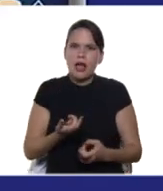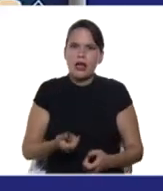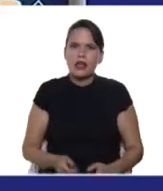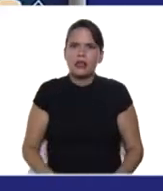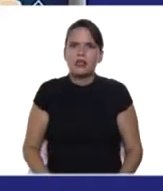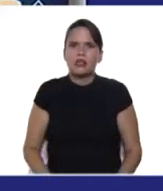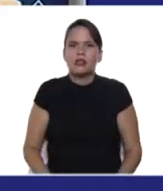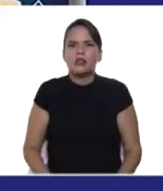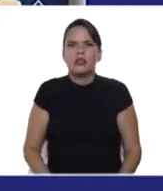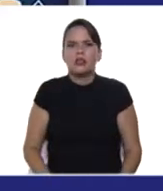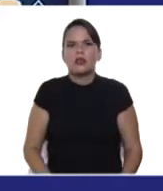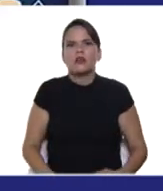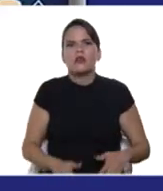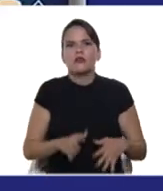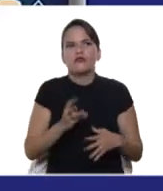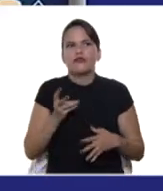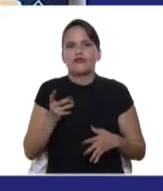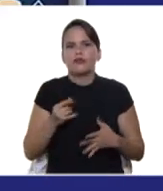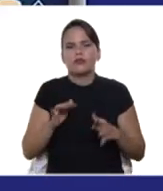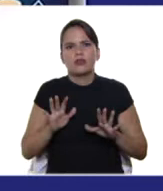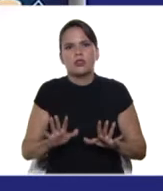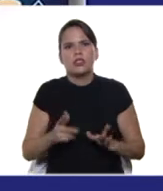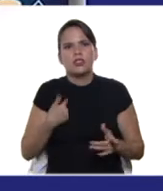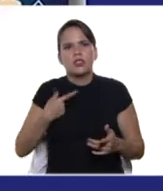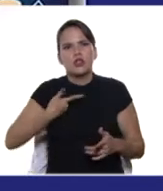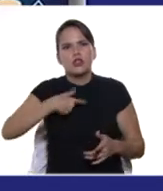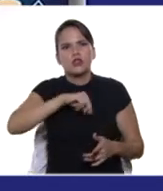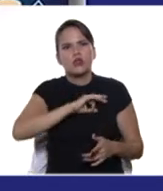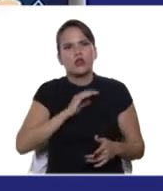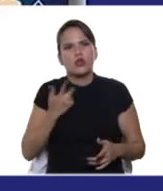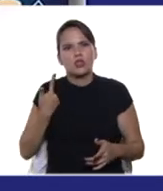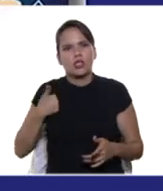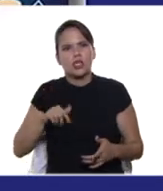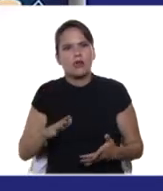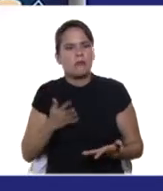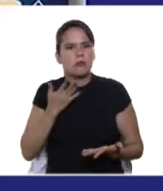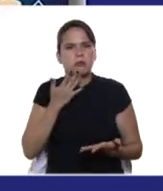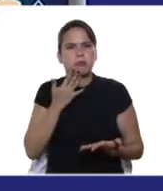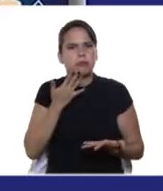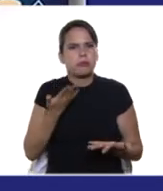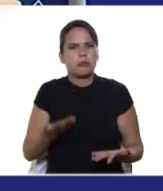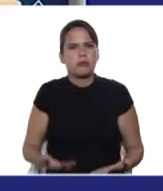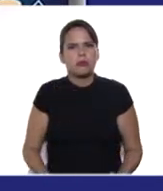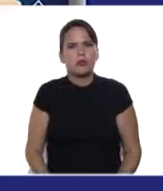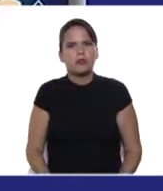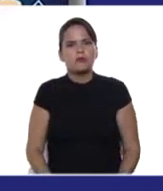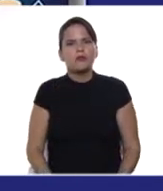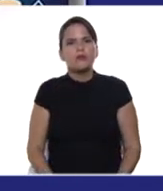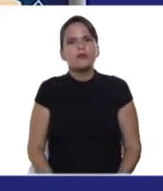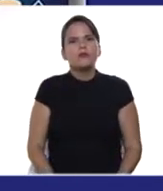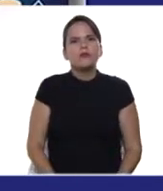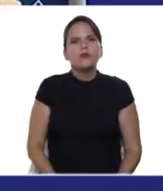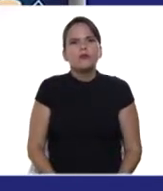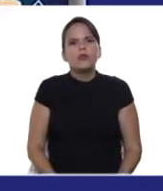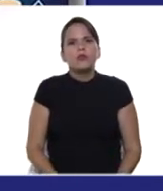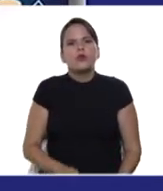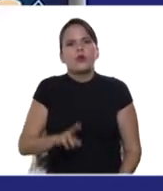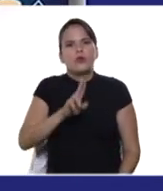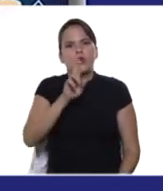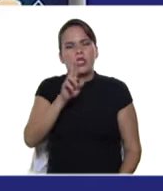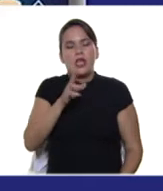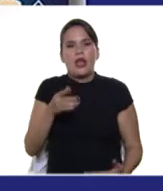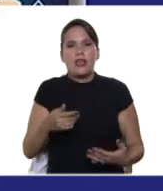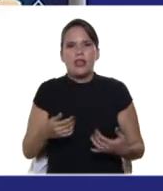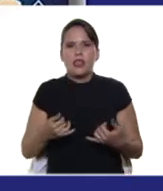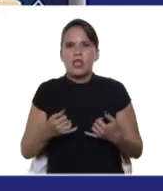10 en base a 10. Fíjense, si nosotros tenemos, en este caso lo tenemos en el ejemplo, pero en unidades de distancia,